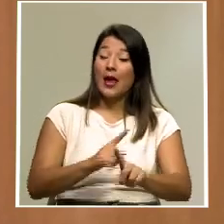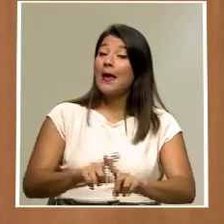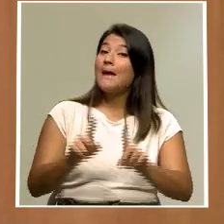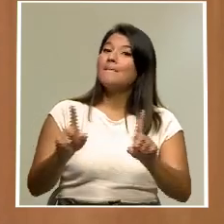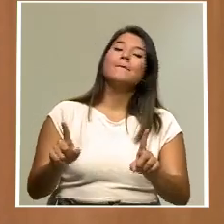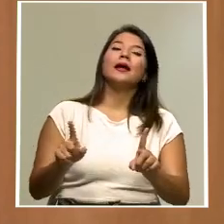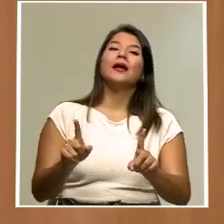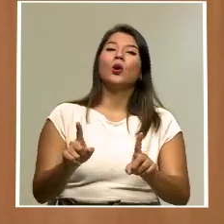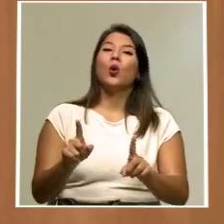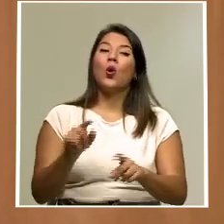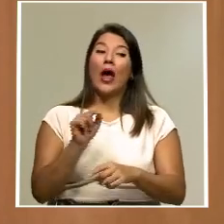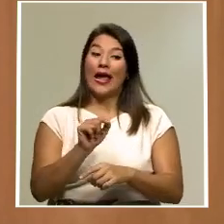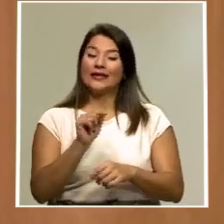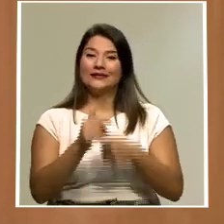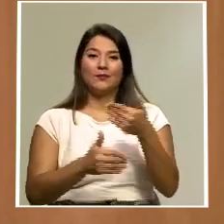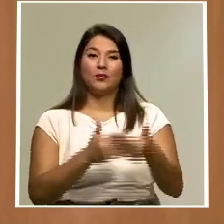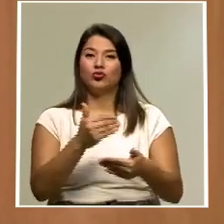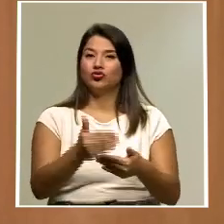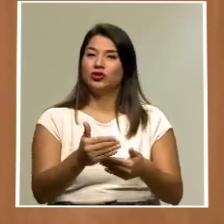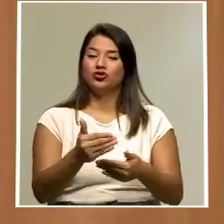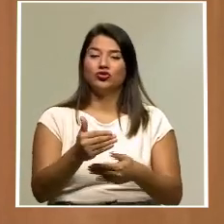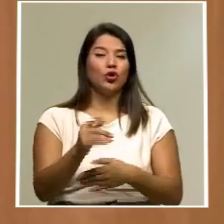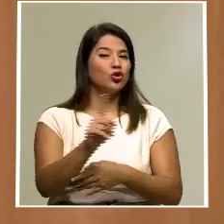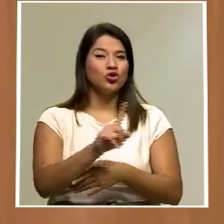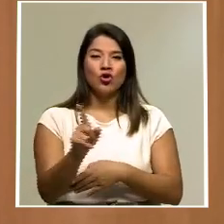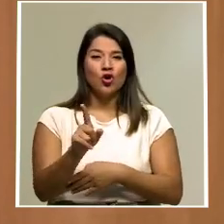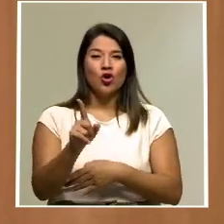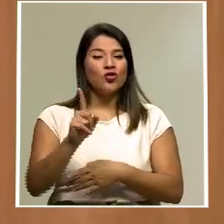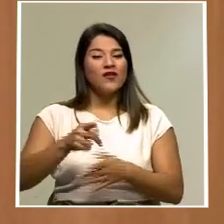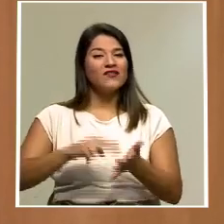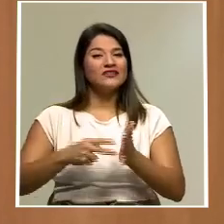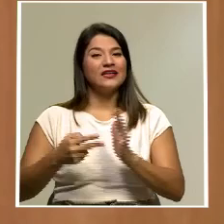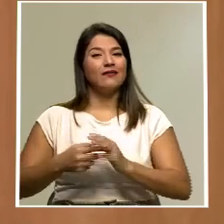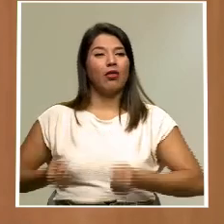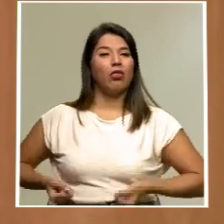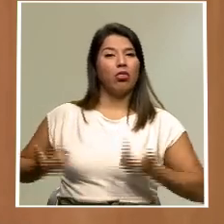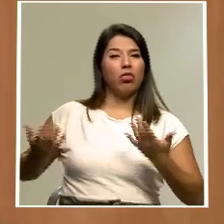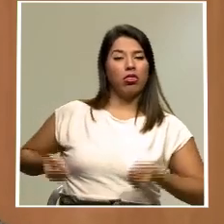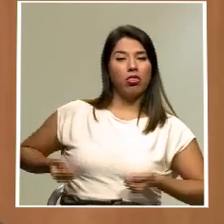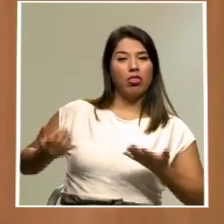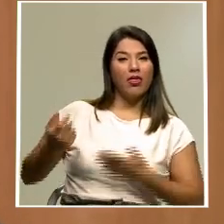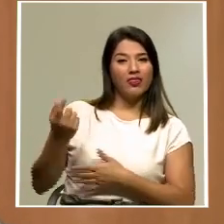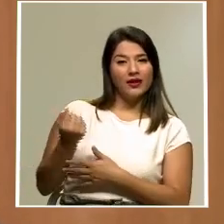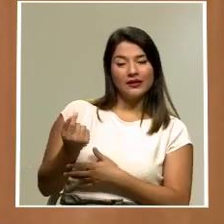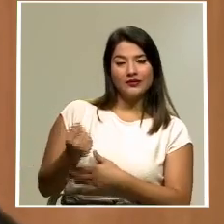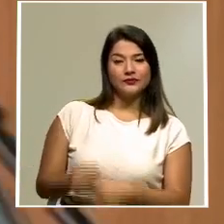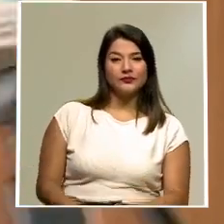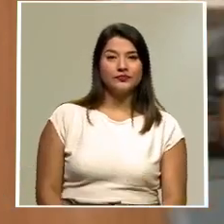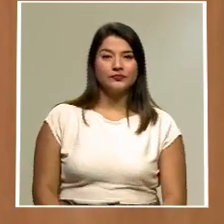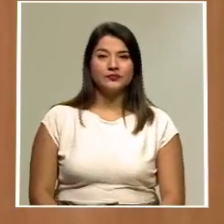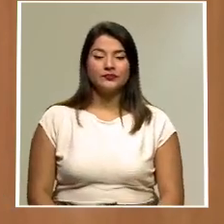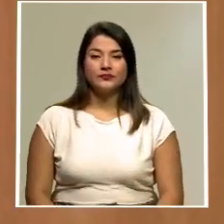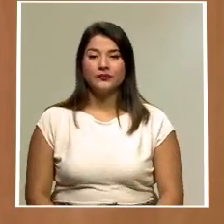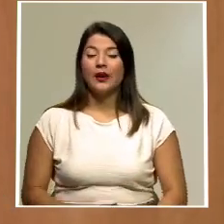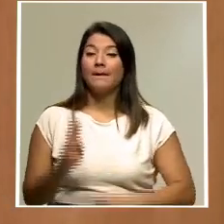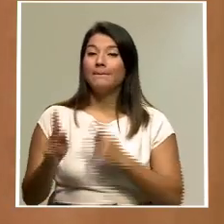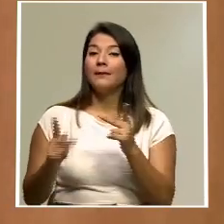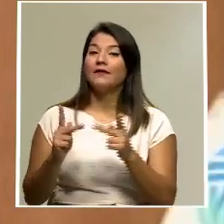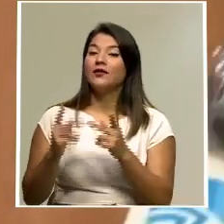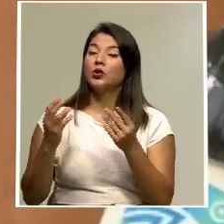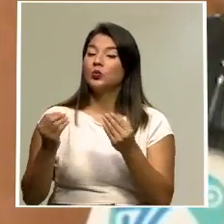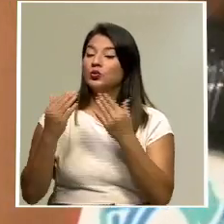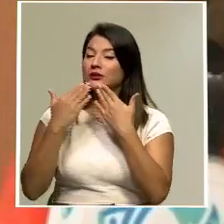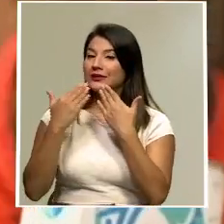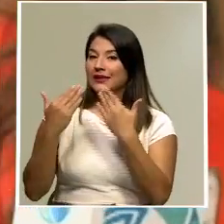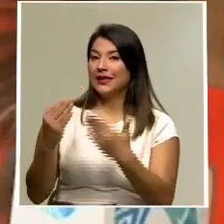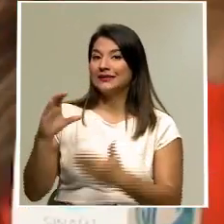ser un espacio donde los recursos sean los que definan al final y al cabo cuáles son los mejores liderazgos. Perfecto, muchísimas gracias